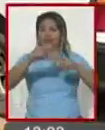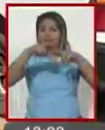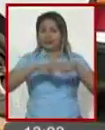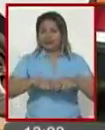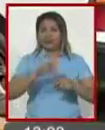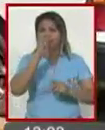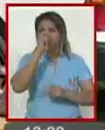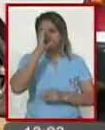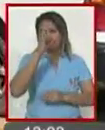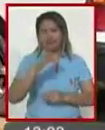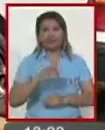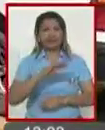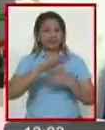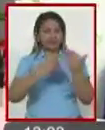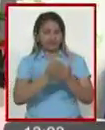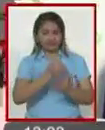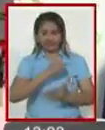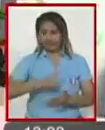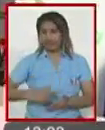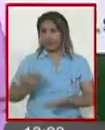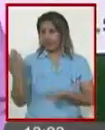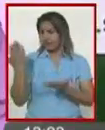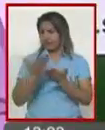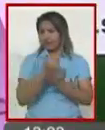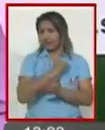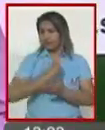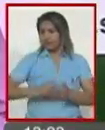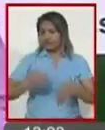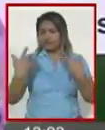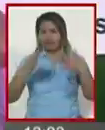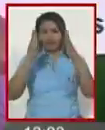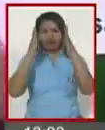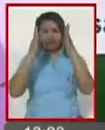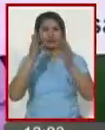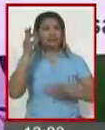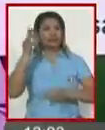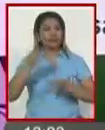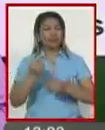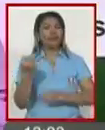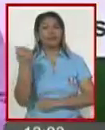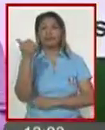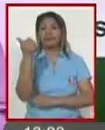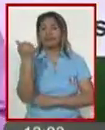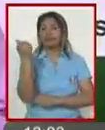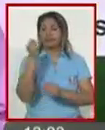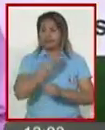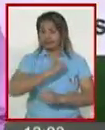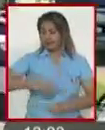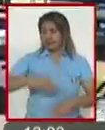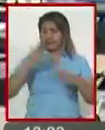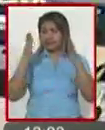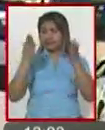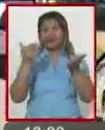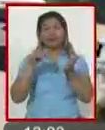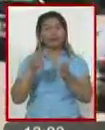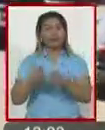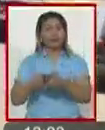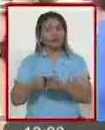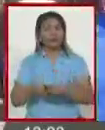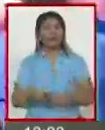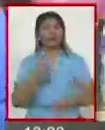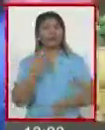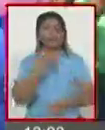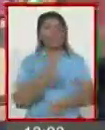personas serias y todos los alcaldes que han venido aquí a la gobernación han sido atendidos. Y si estos 10 alcaldes vienen, también serán atendidos. La gobernación